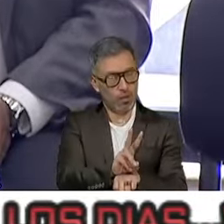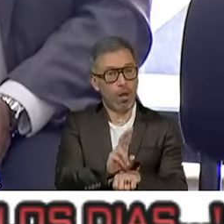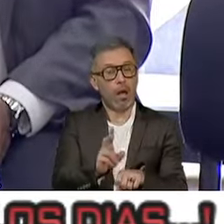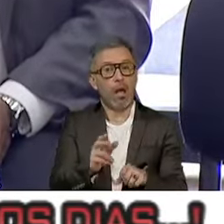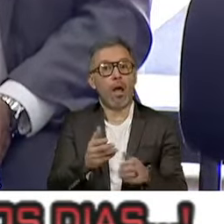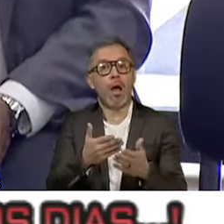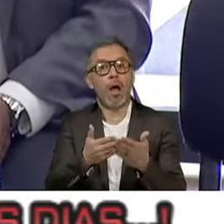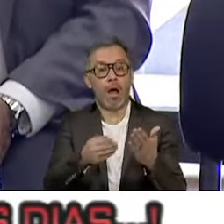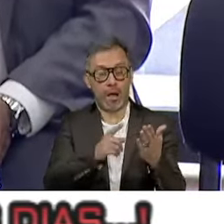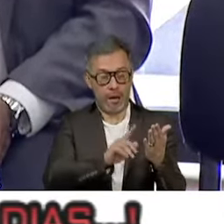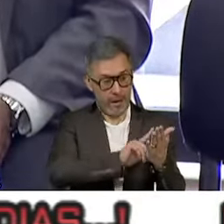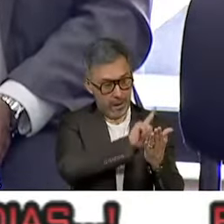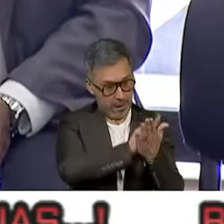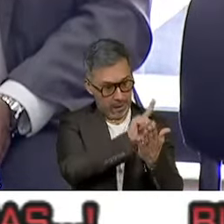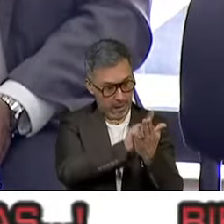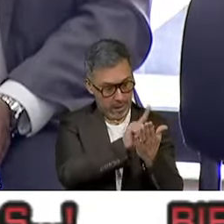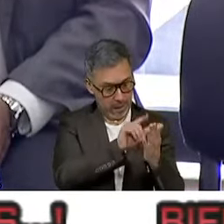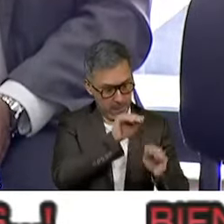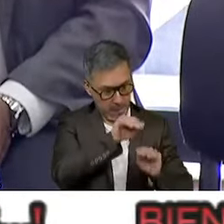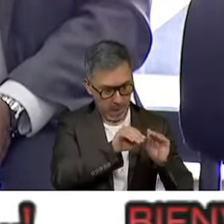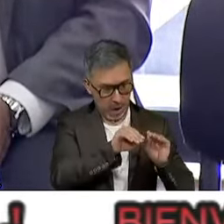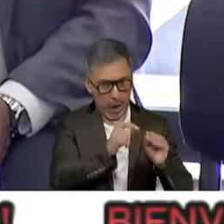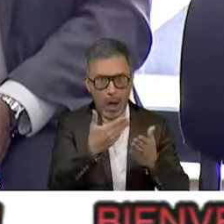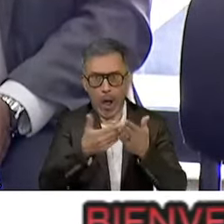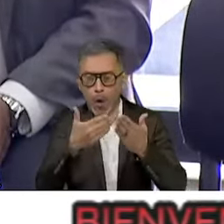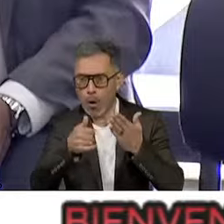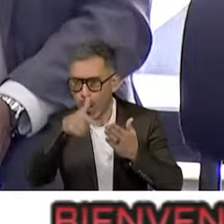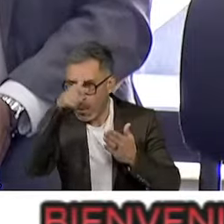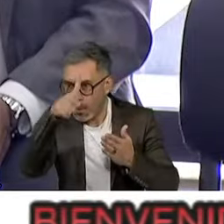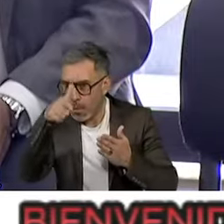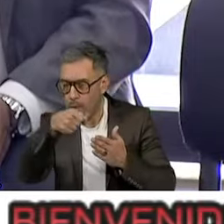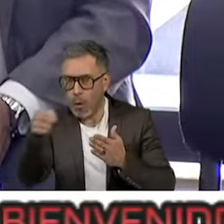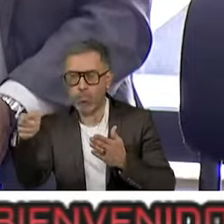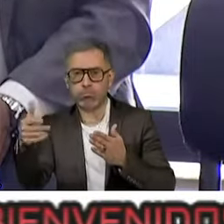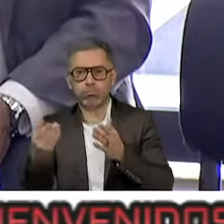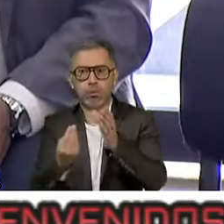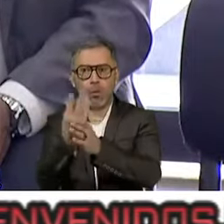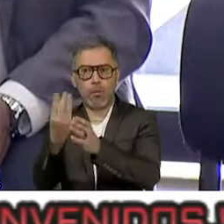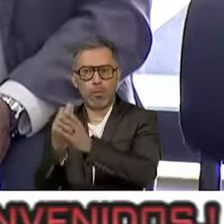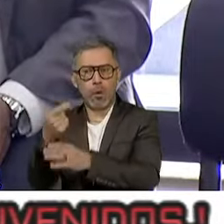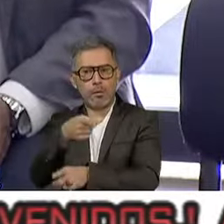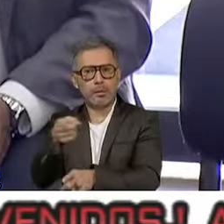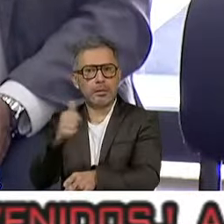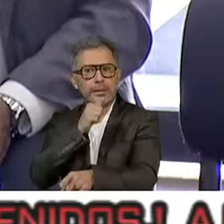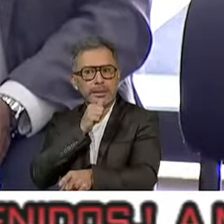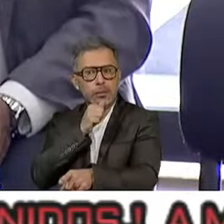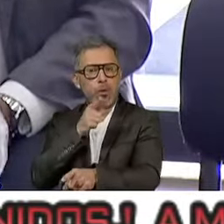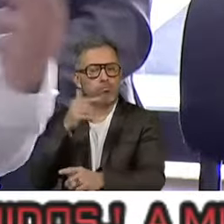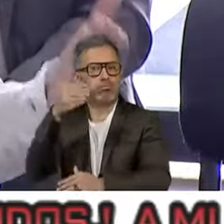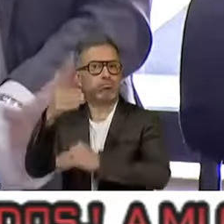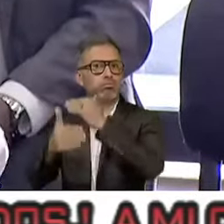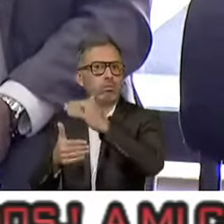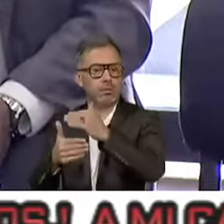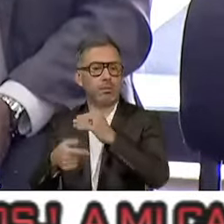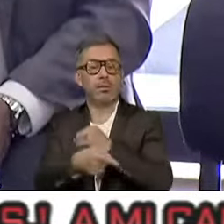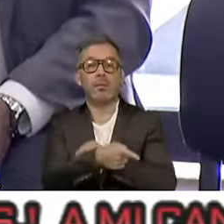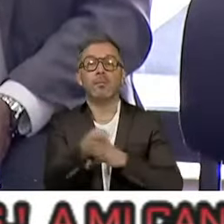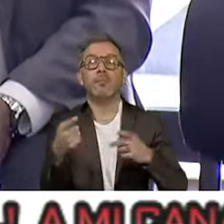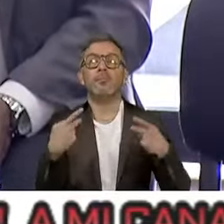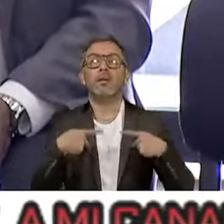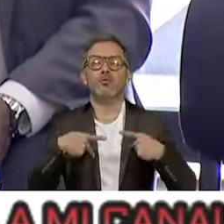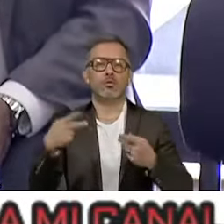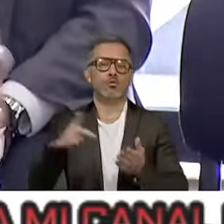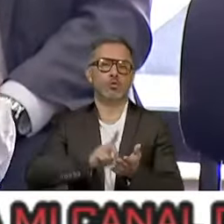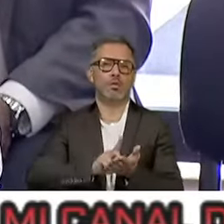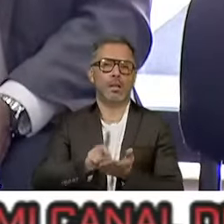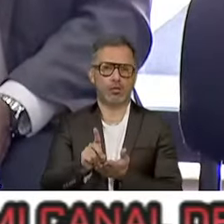realidad jurisprudencial, por la realidad que debe salvaguardar los derechos de las personas para votar y ser